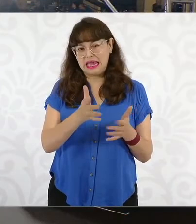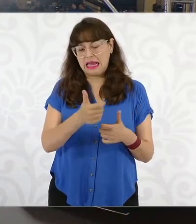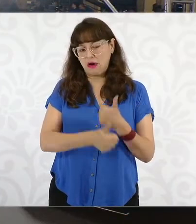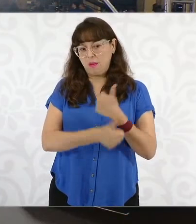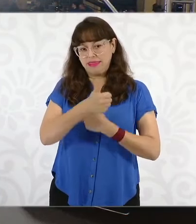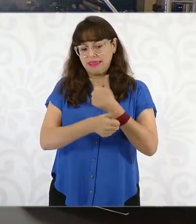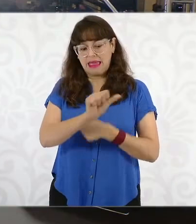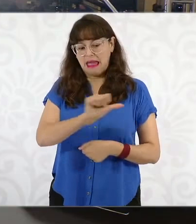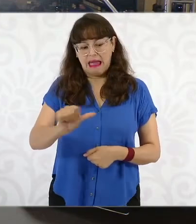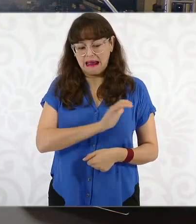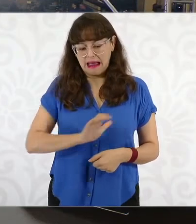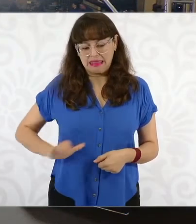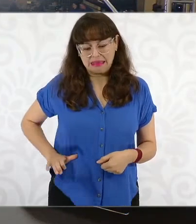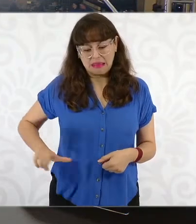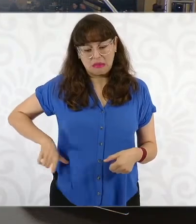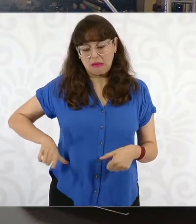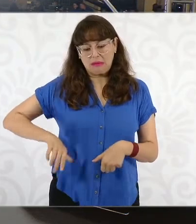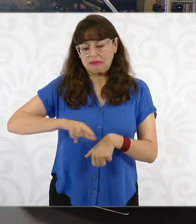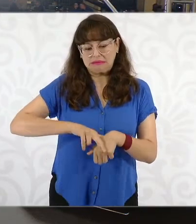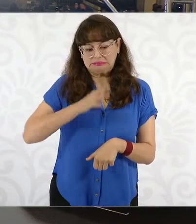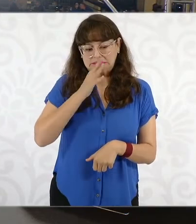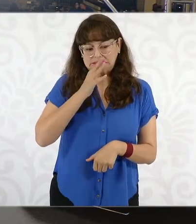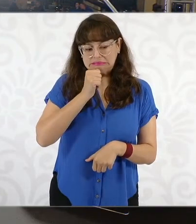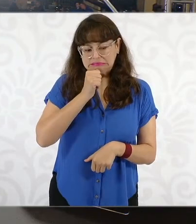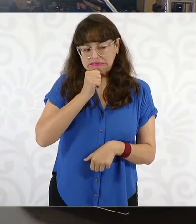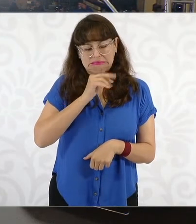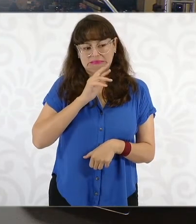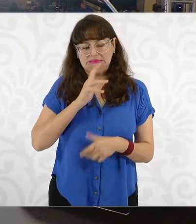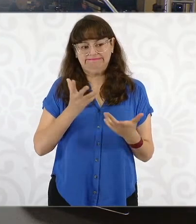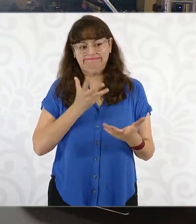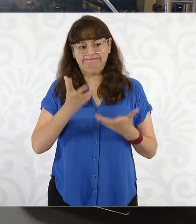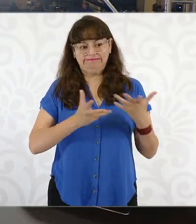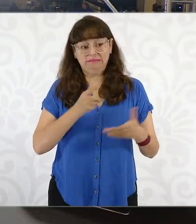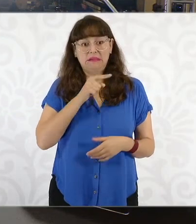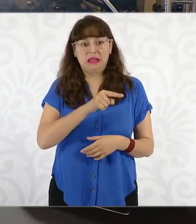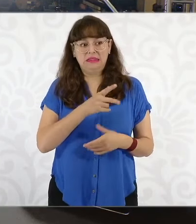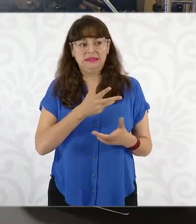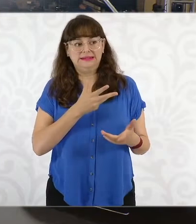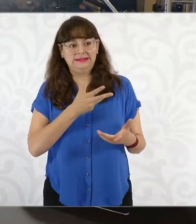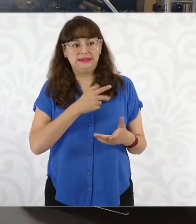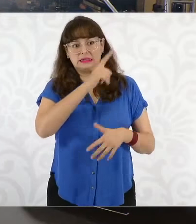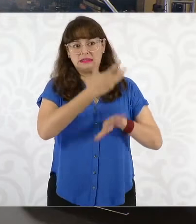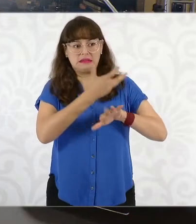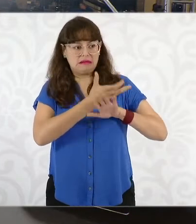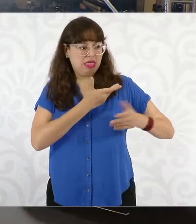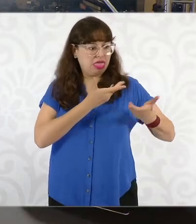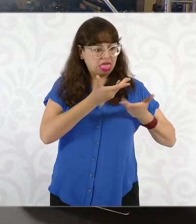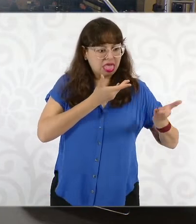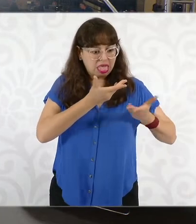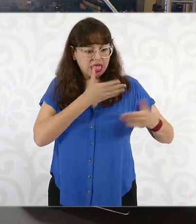Nacional, que es el que le abre las puertas de la Torre Centinela a las agencias de seguridad, y que hasta hace poco, en julio